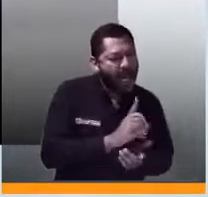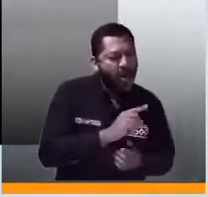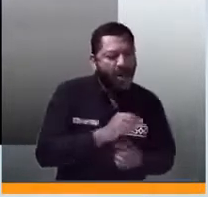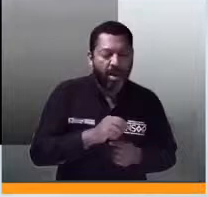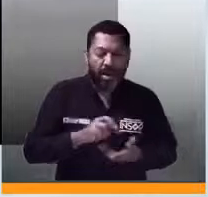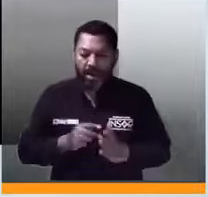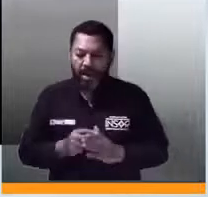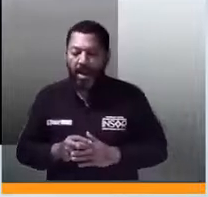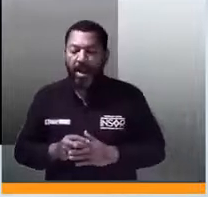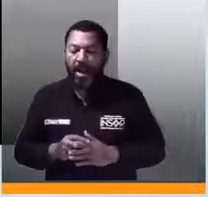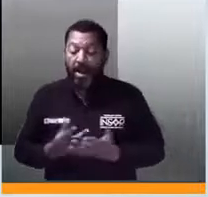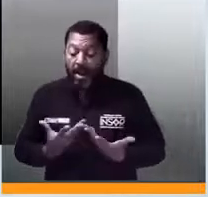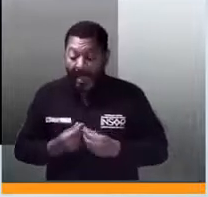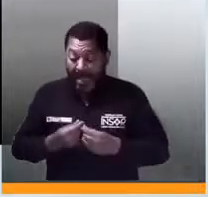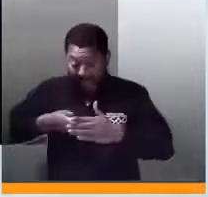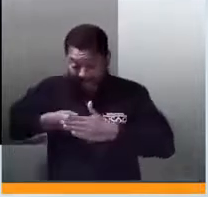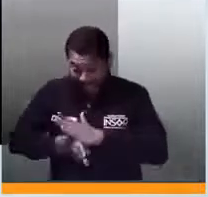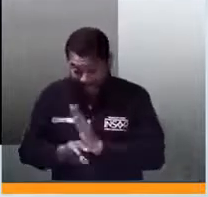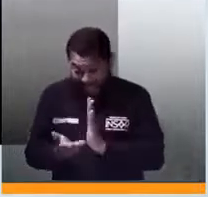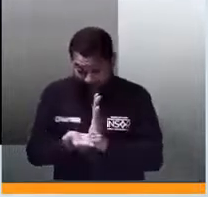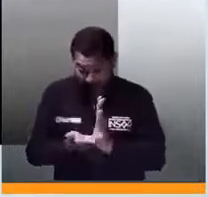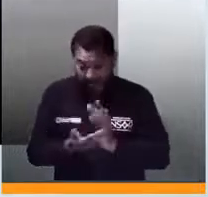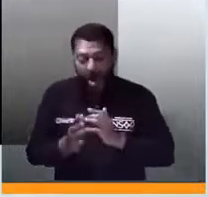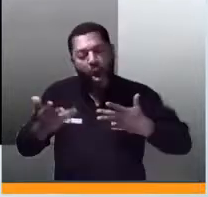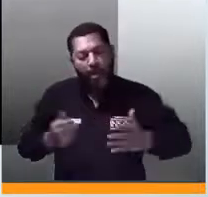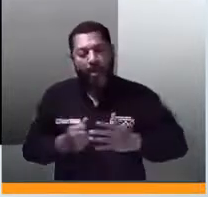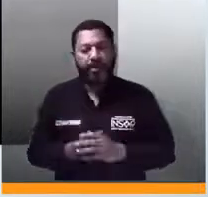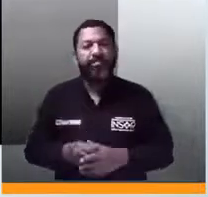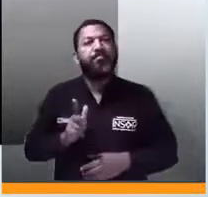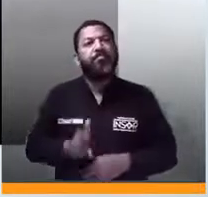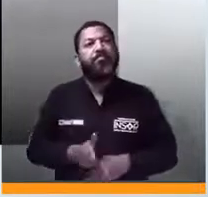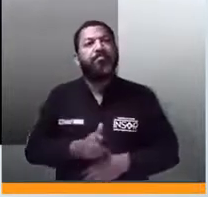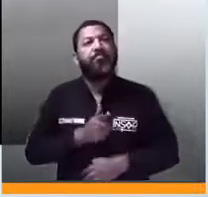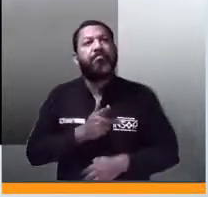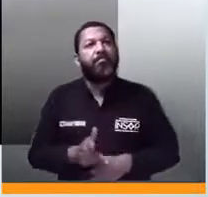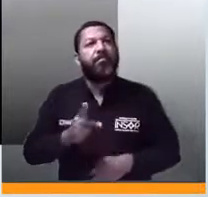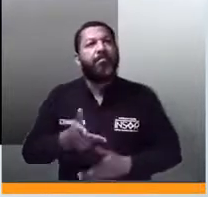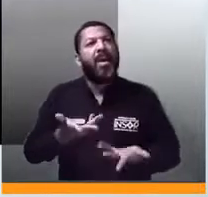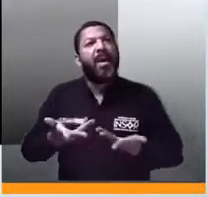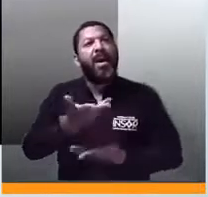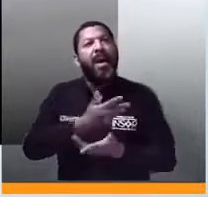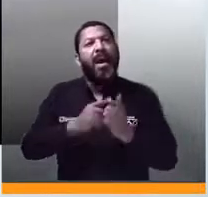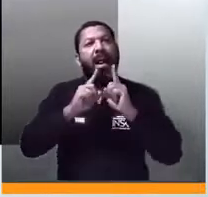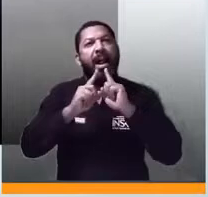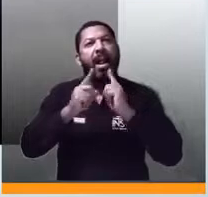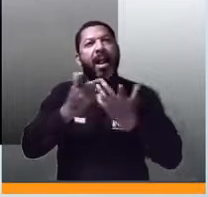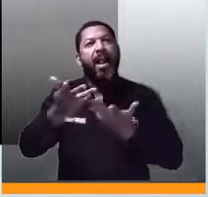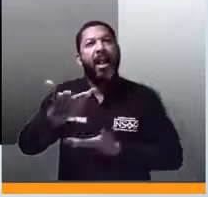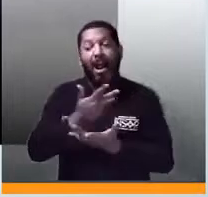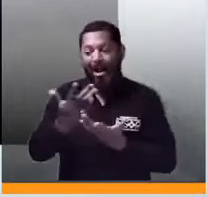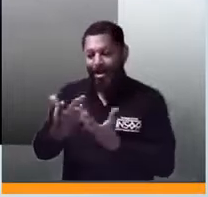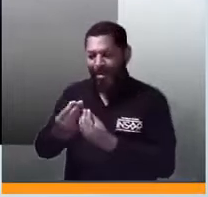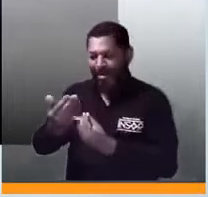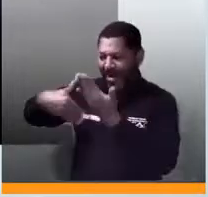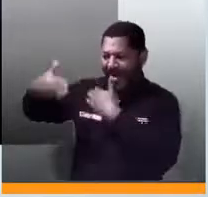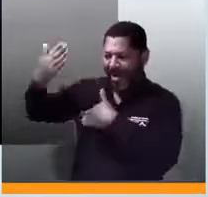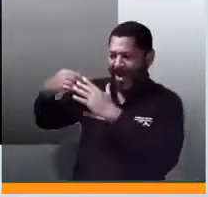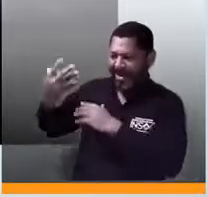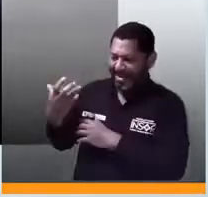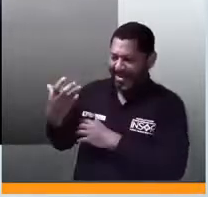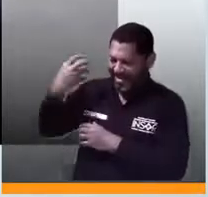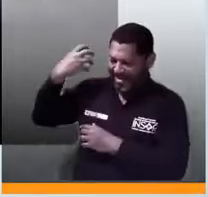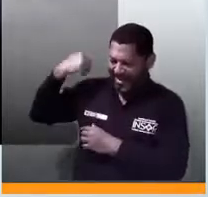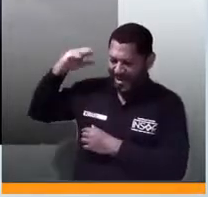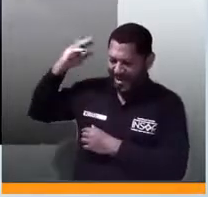esa caminata genere una conversación fecunda. Recordemos que conversar